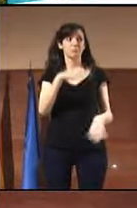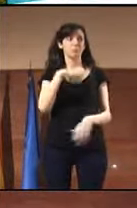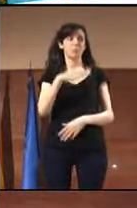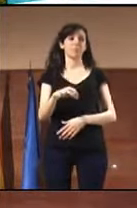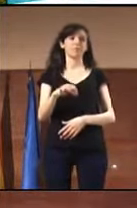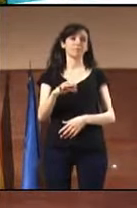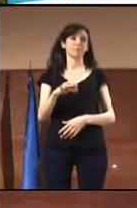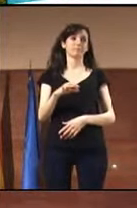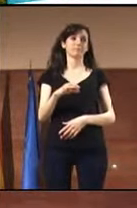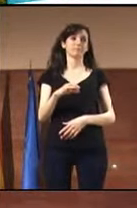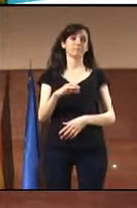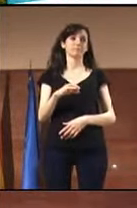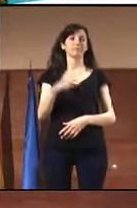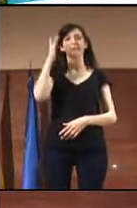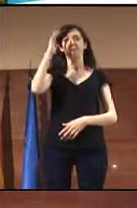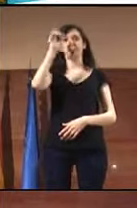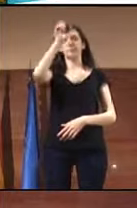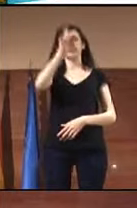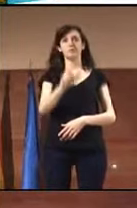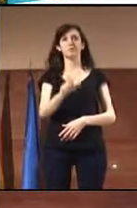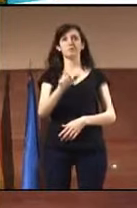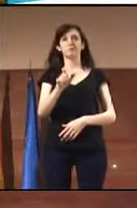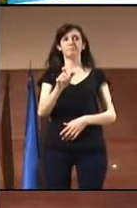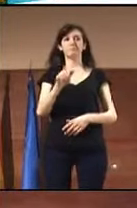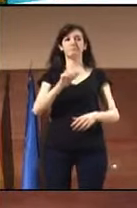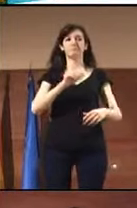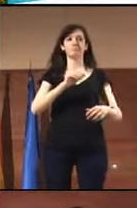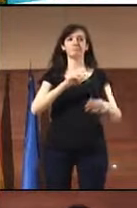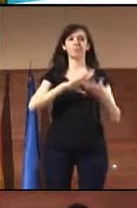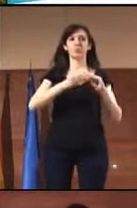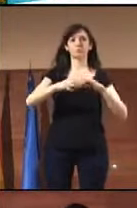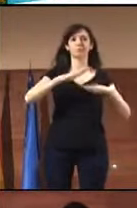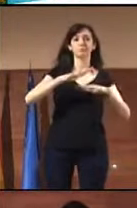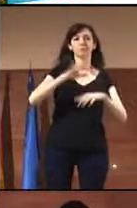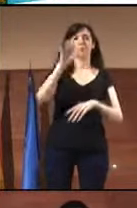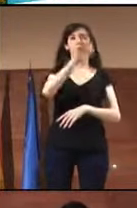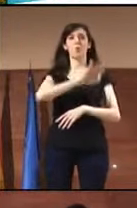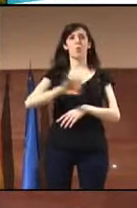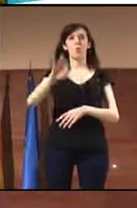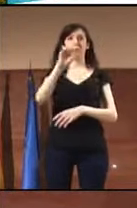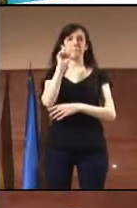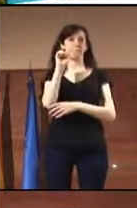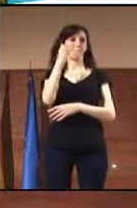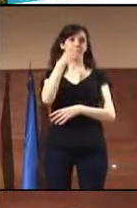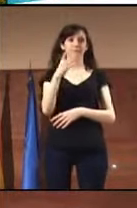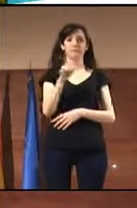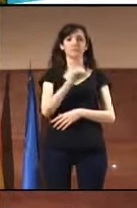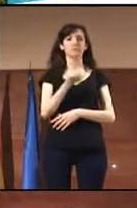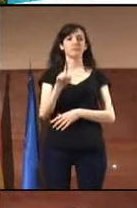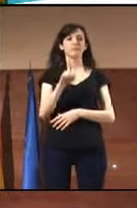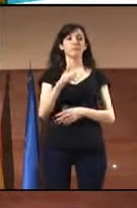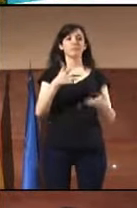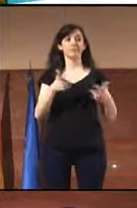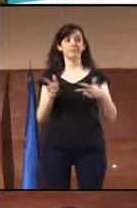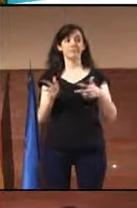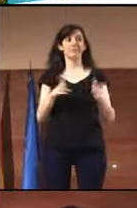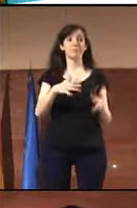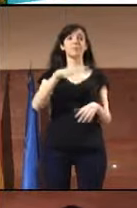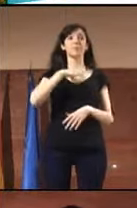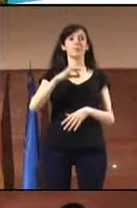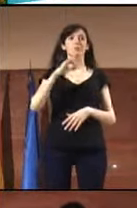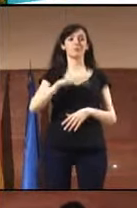ya se te mueve la silla. Imaginaos una persona que pueda tener espasmos o que no tenga un buen control postural. Entonces, la posibilidad de que la silla rote, pero sin que la estructura de